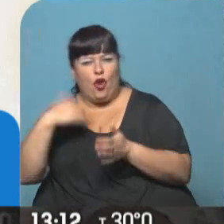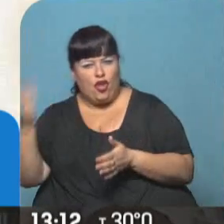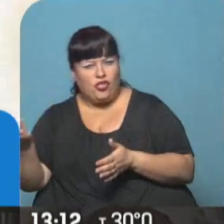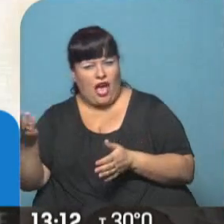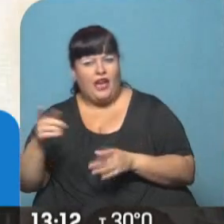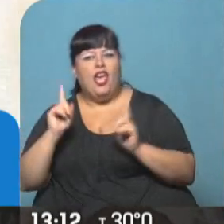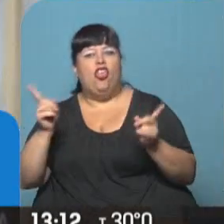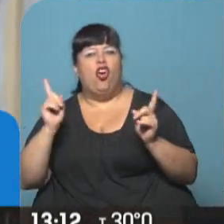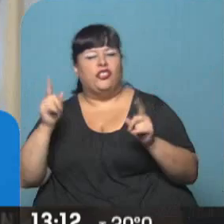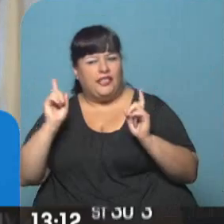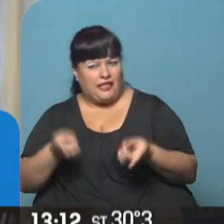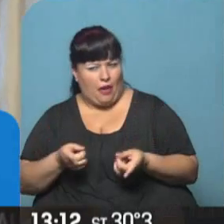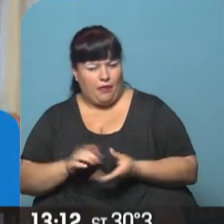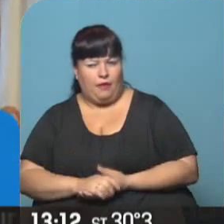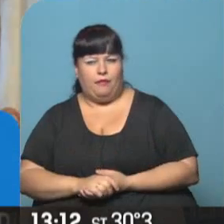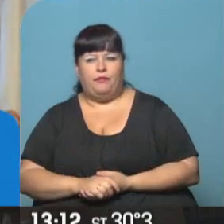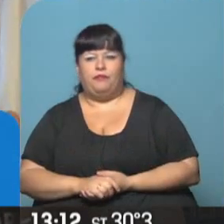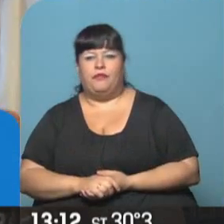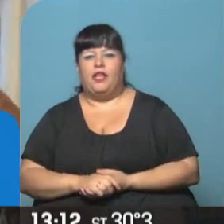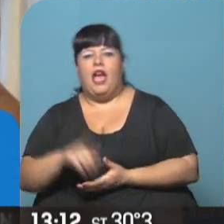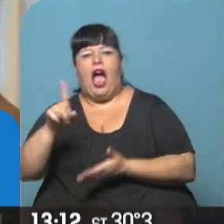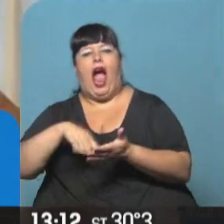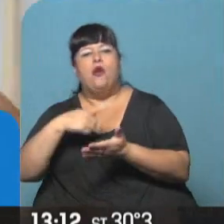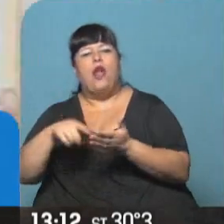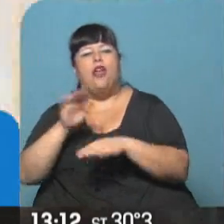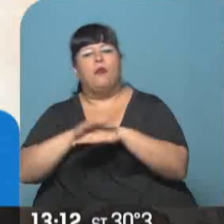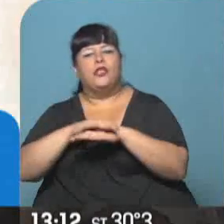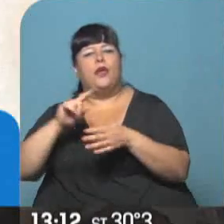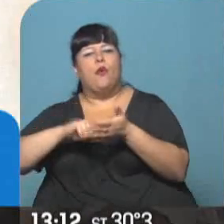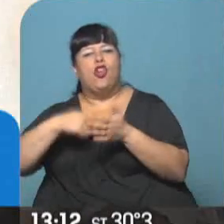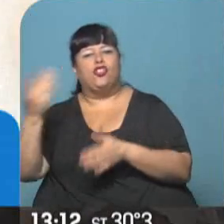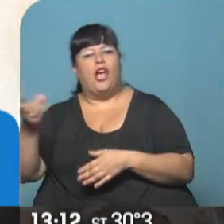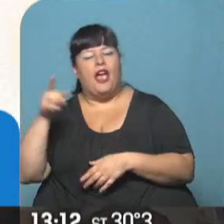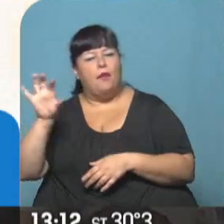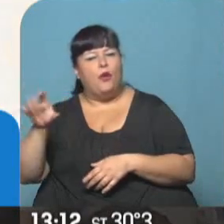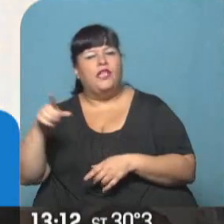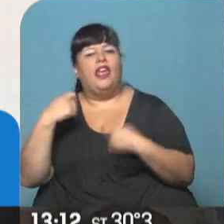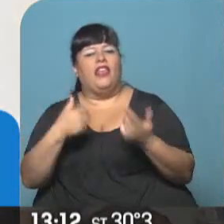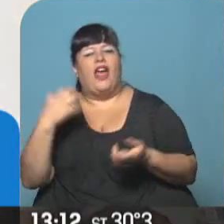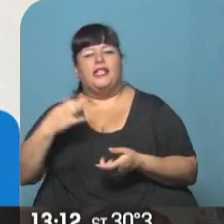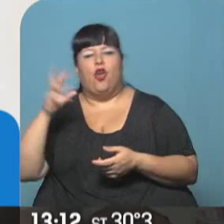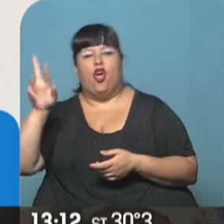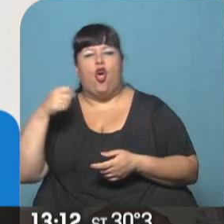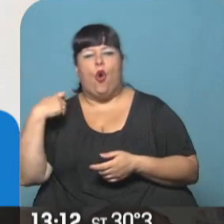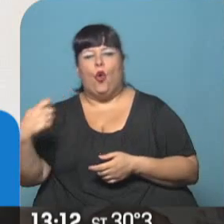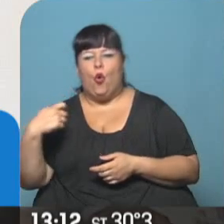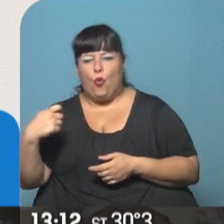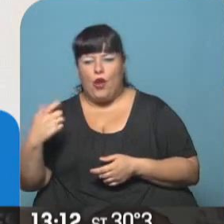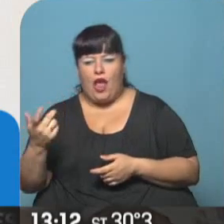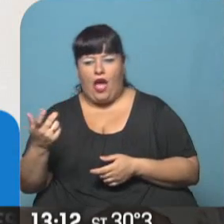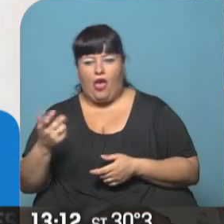Buenos Aires y los docentes en particular. Elimina la responsabilidad de la provincia de Buenos Aires de garantizar el cobro de las